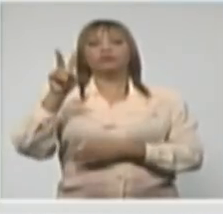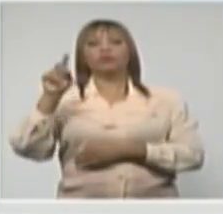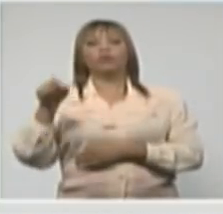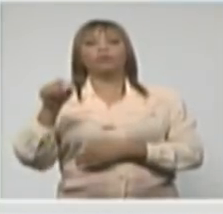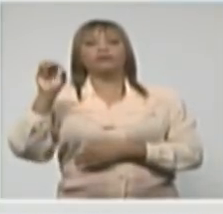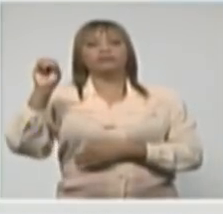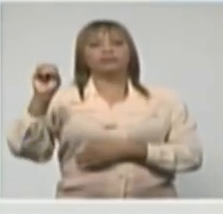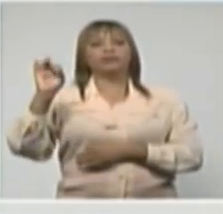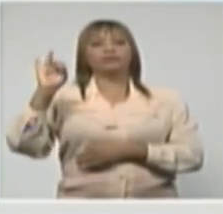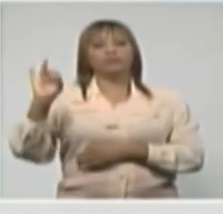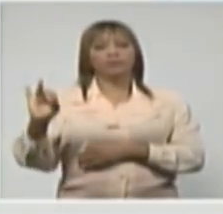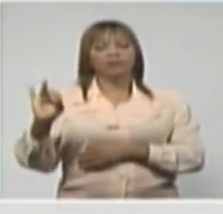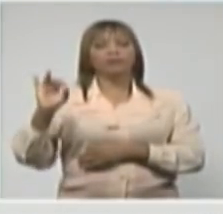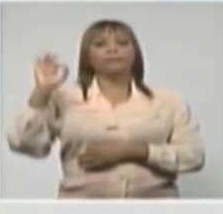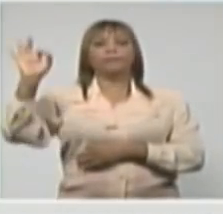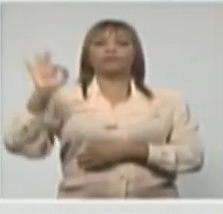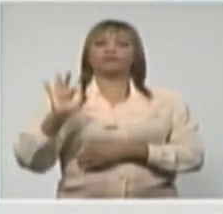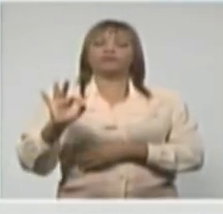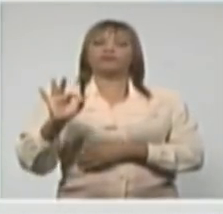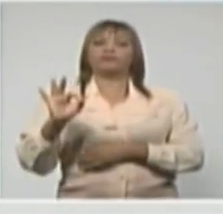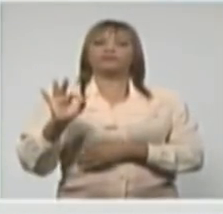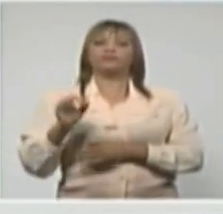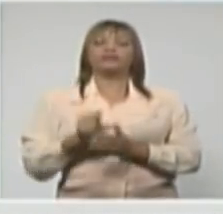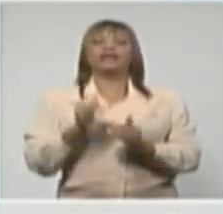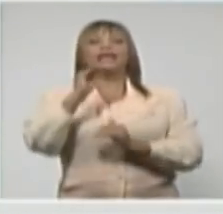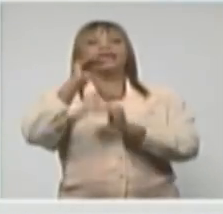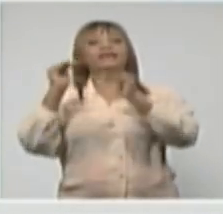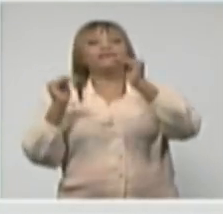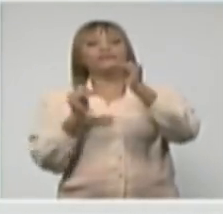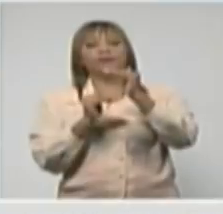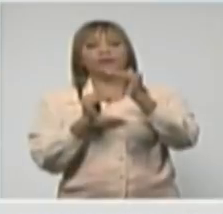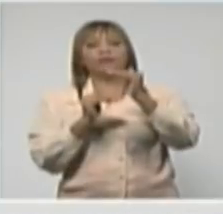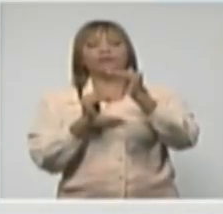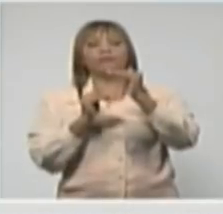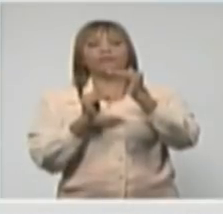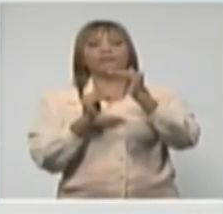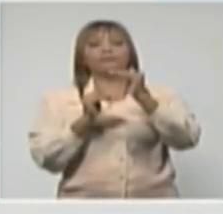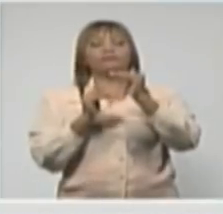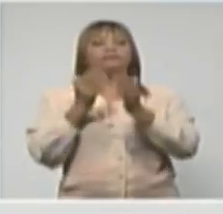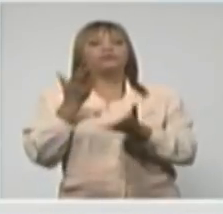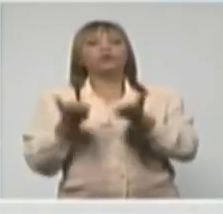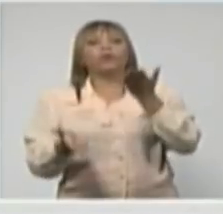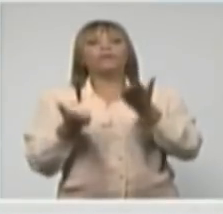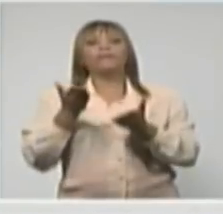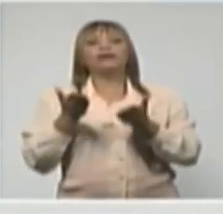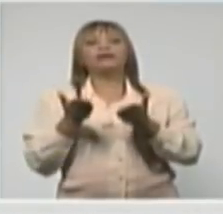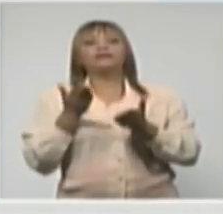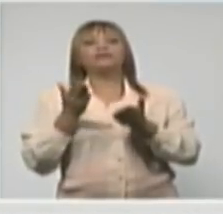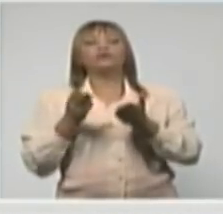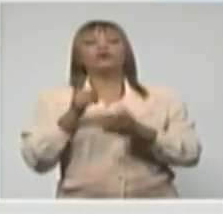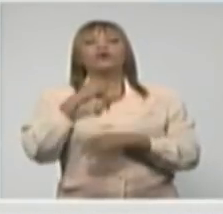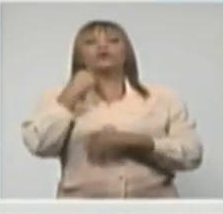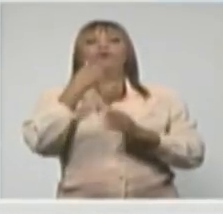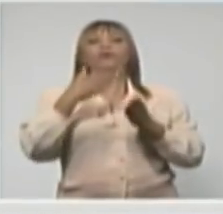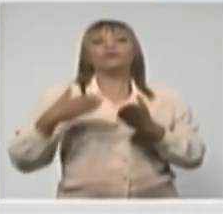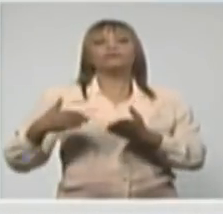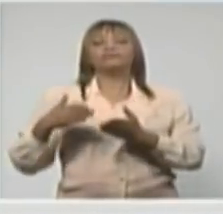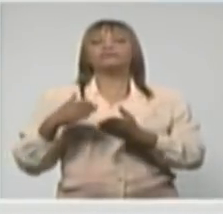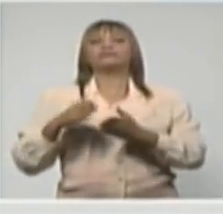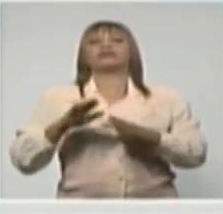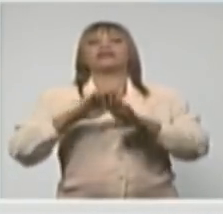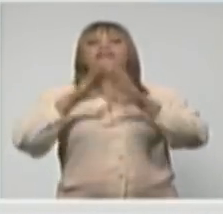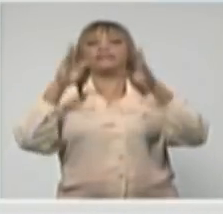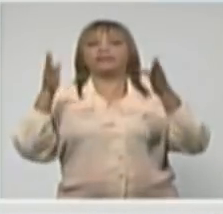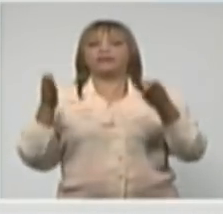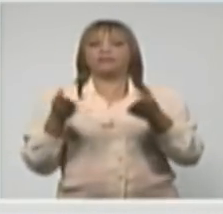2,07%, que es inferior contra la letalidad comparada con la letalidad del mundo, que es